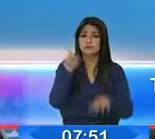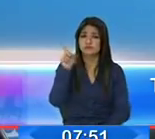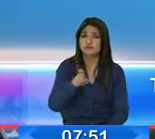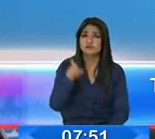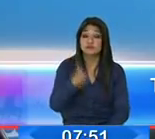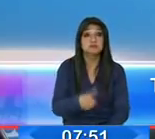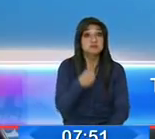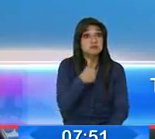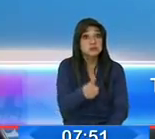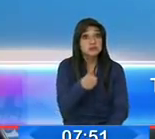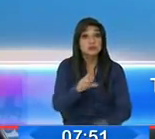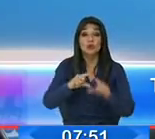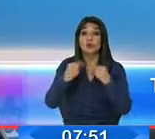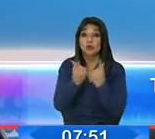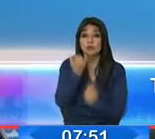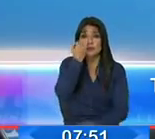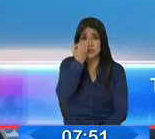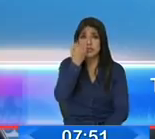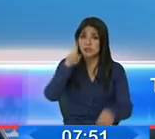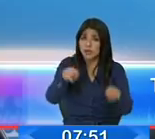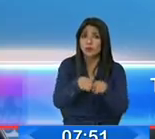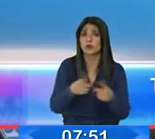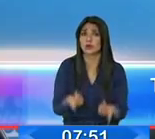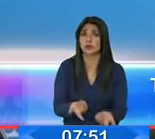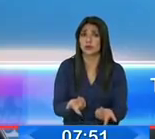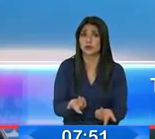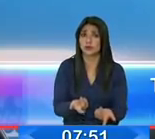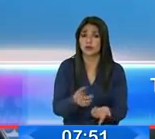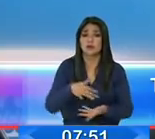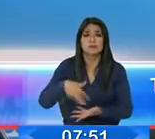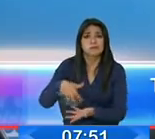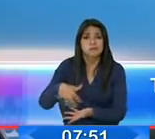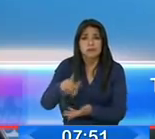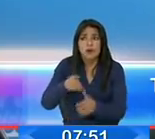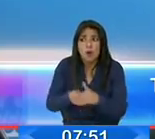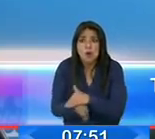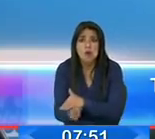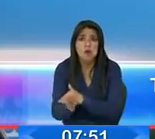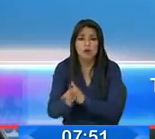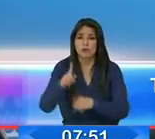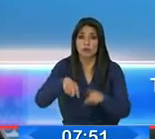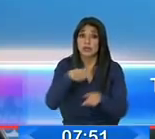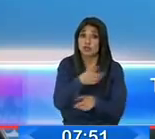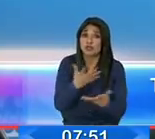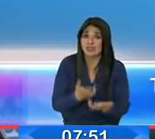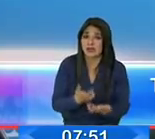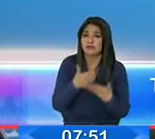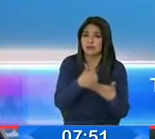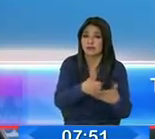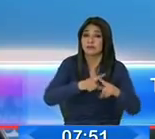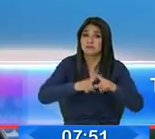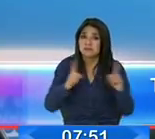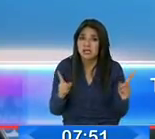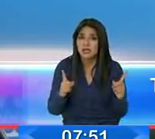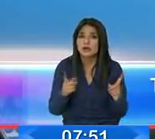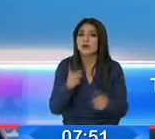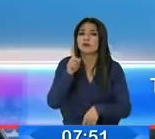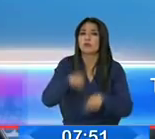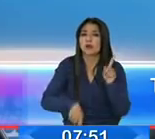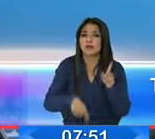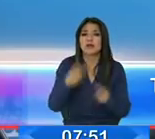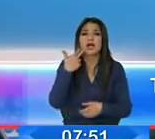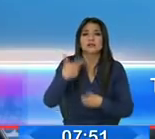mismos grupos indígenas están de acuerdo que no puede haber contrabando. Ellos quieren su subsidio, pero que no puede haber